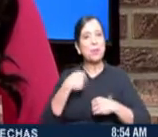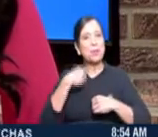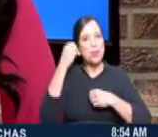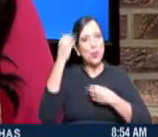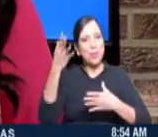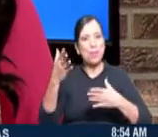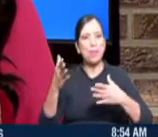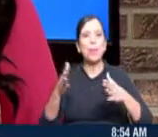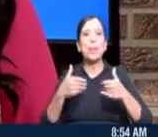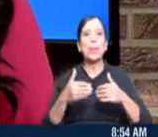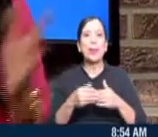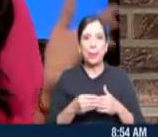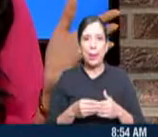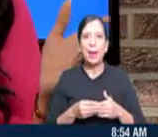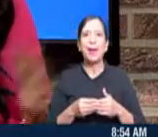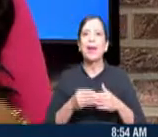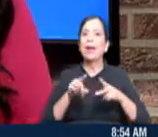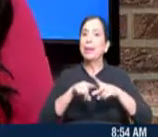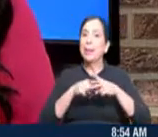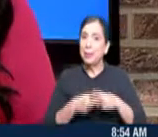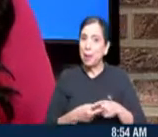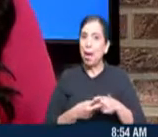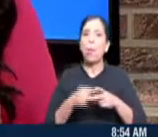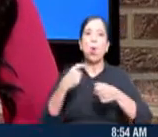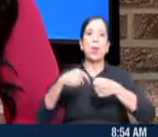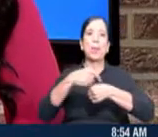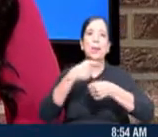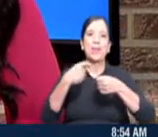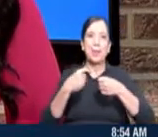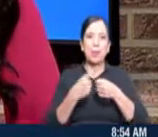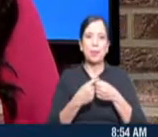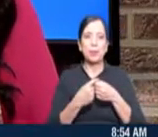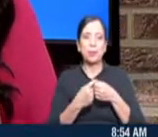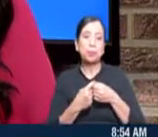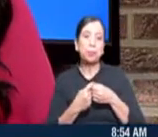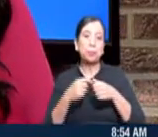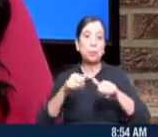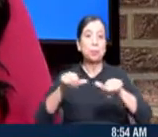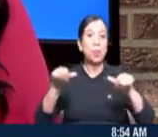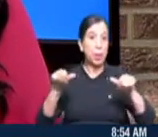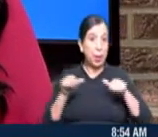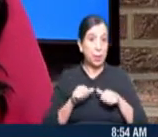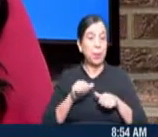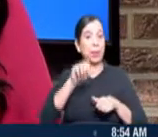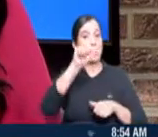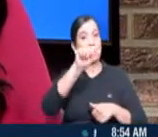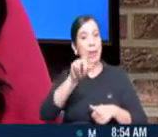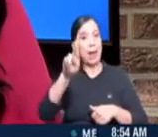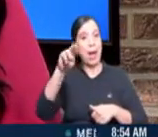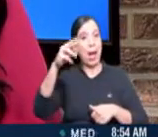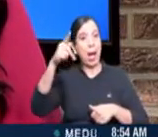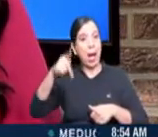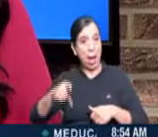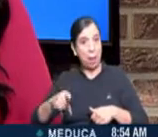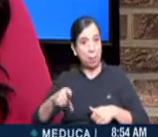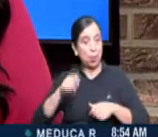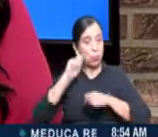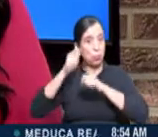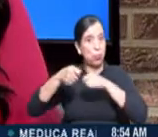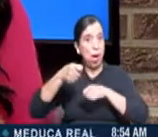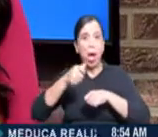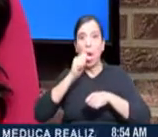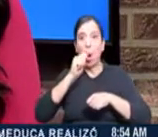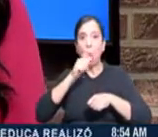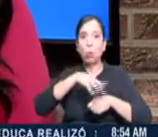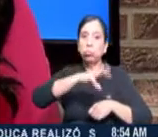Informo PMA. Iniciamos también con la participación de la administradora de la ARAP, Flor Torrijos, quien nos dio a